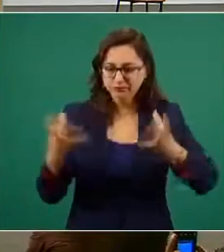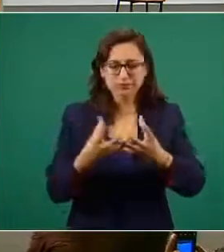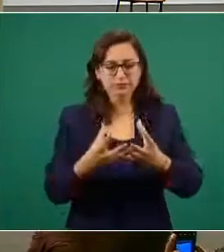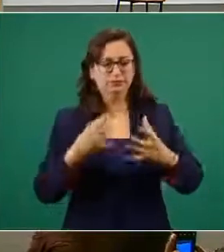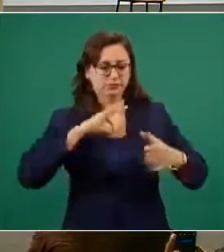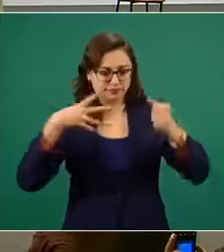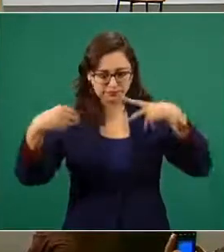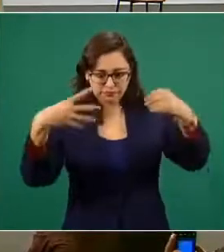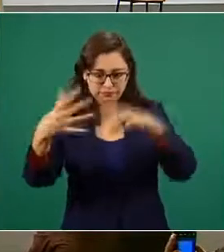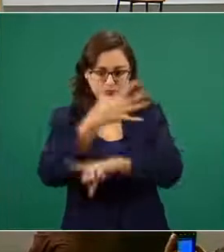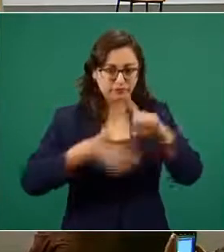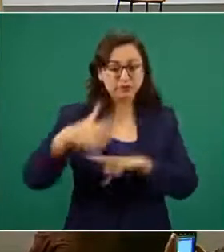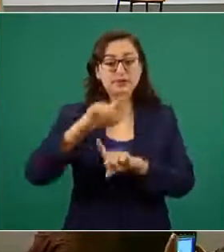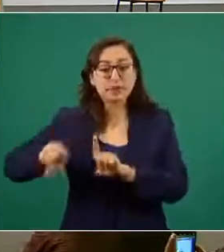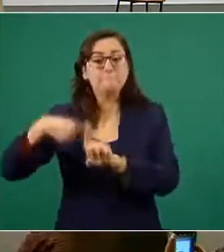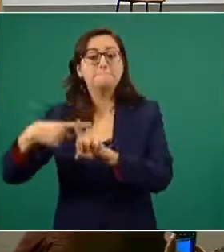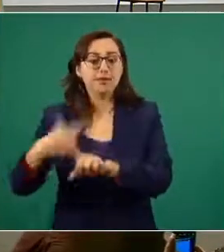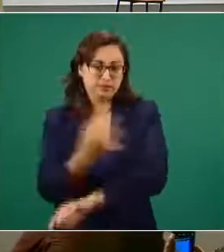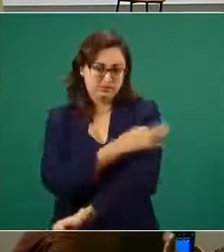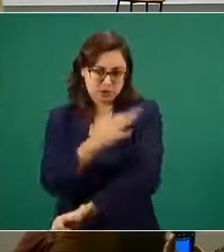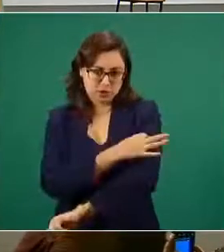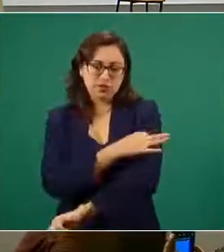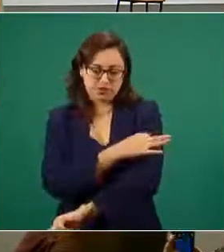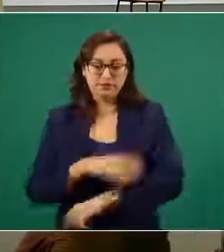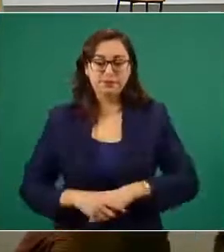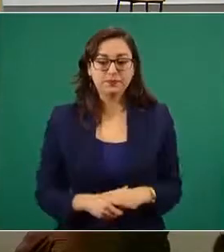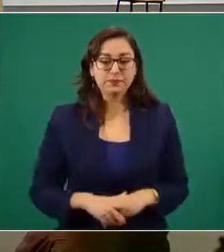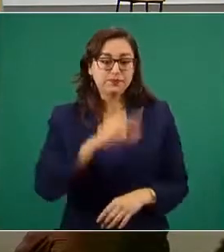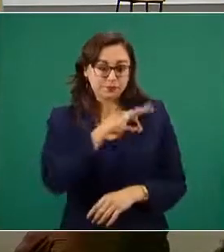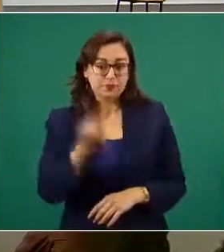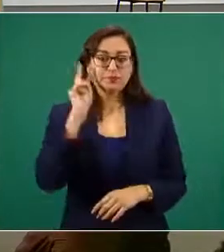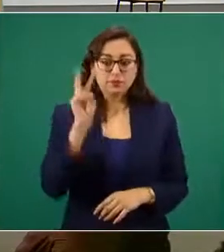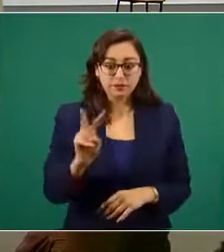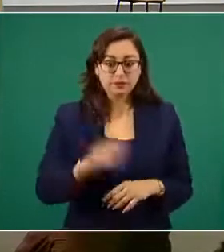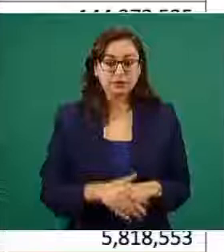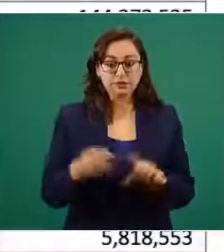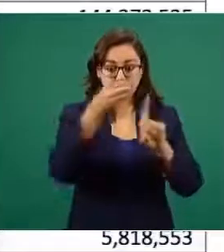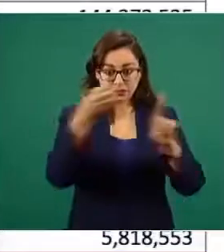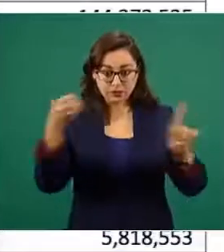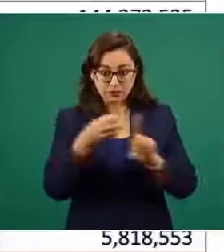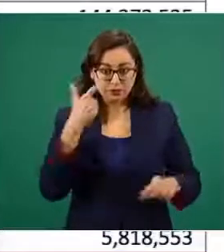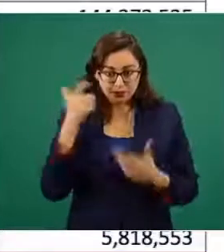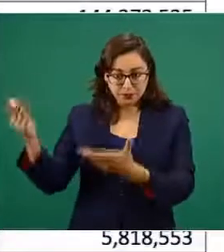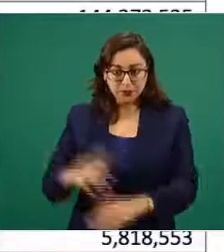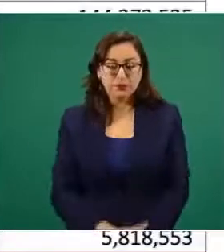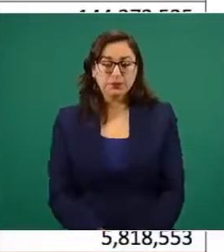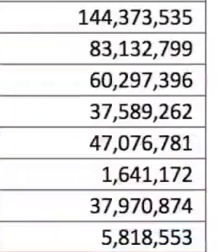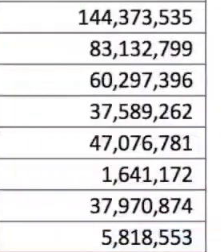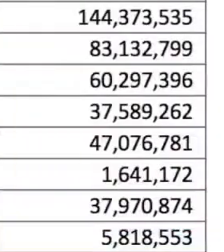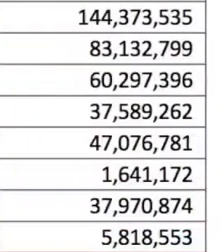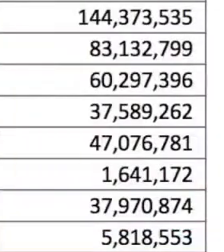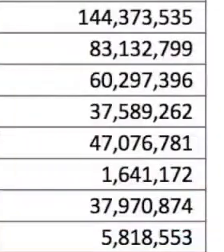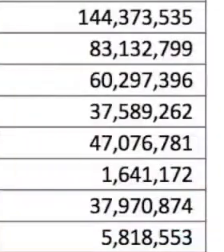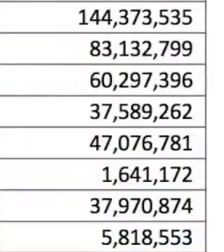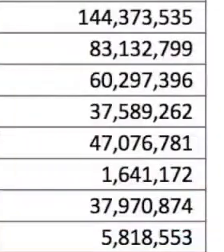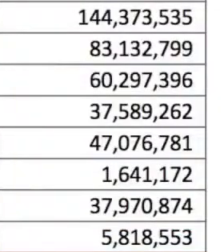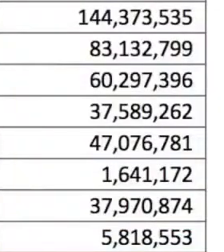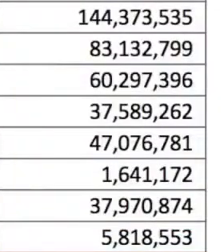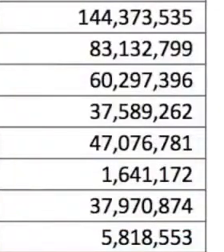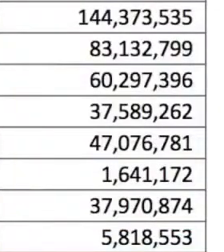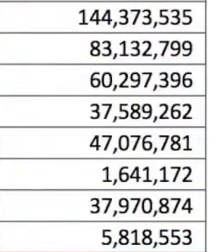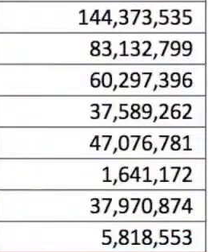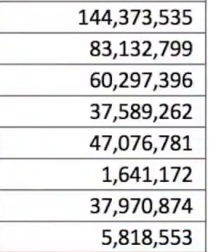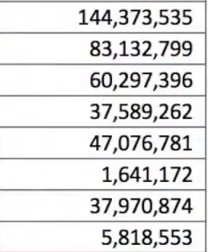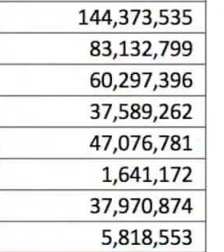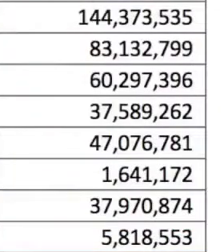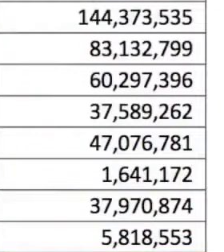del mundo, incluyendo ahora los programas de vacunación. Vean ustedes, están ordenados de acuerdo al criterio del porcentaje de vacunación, que es lo que está en la